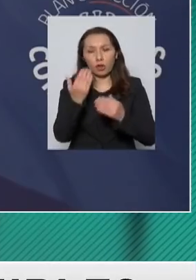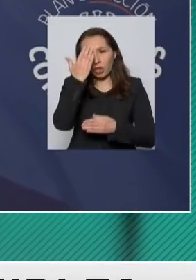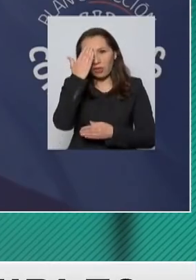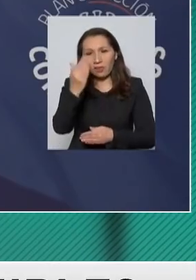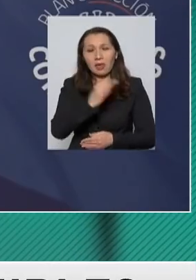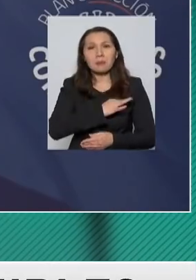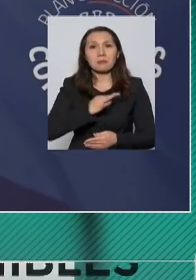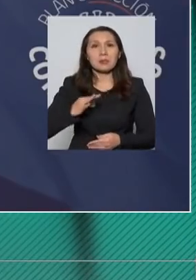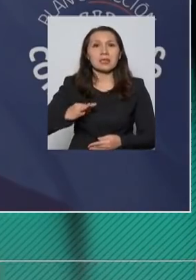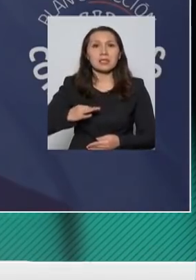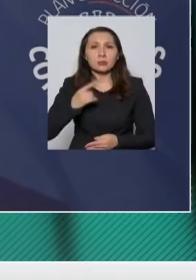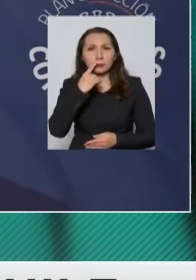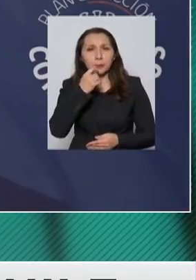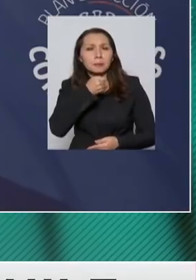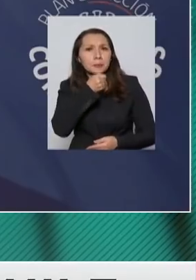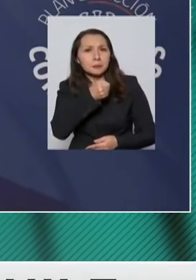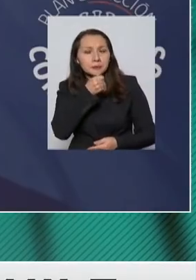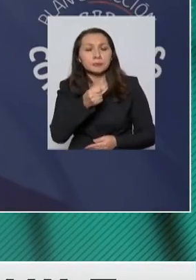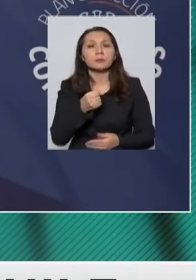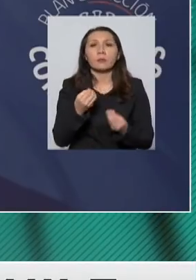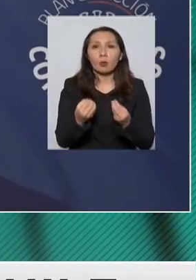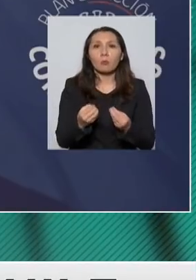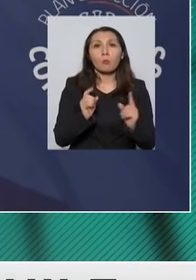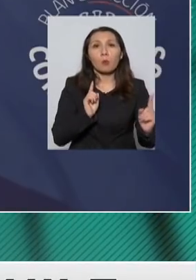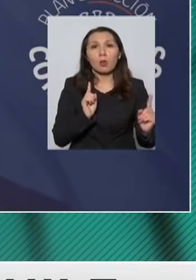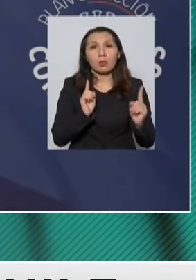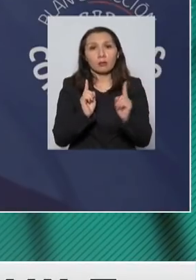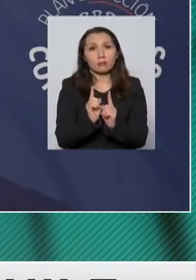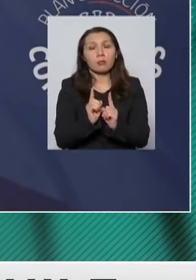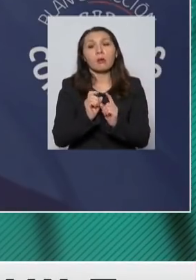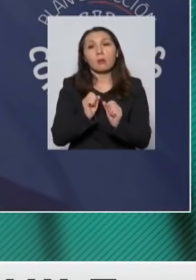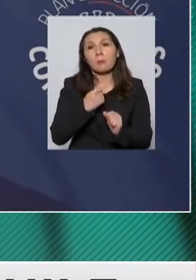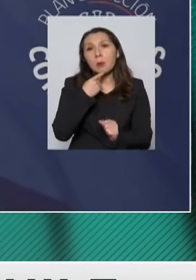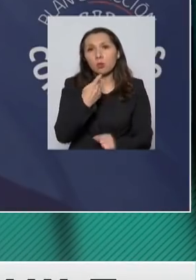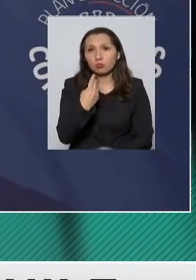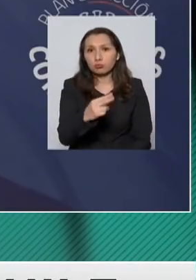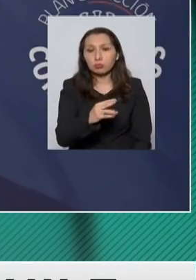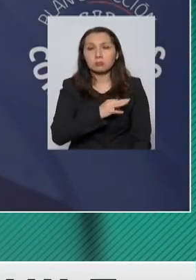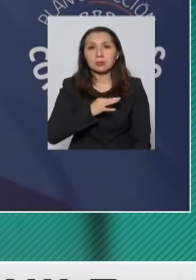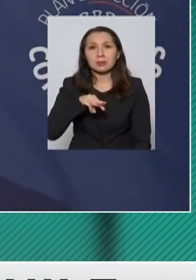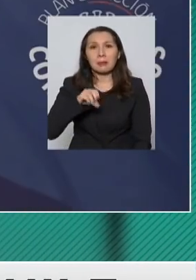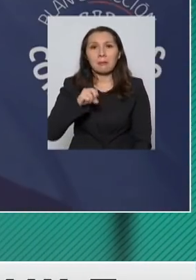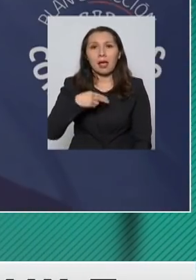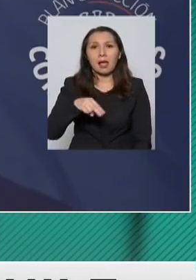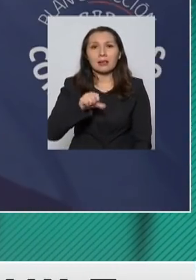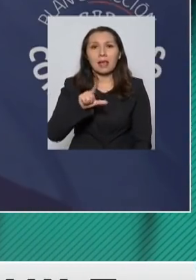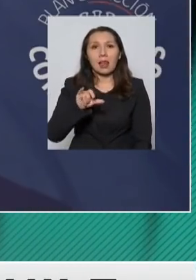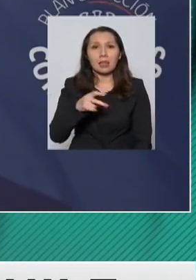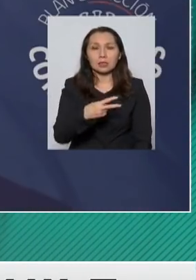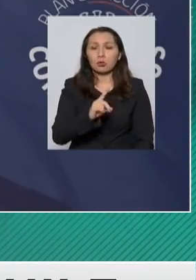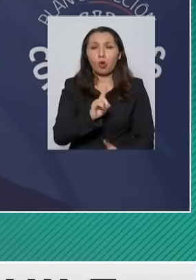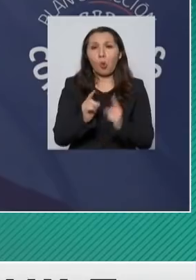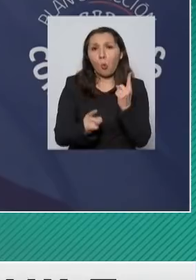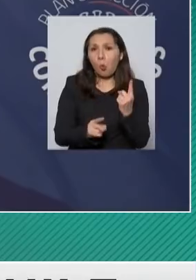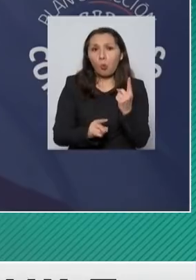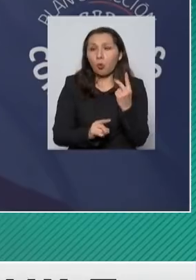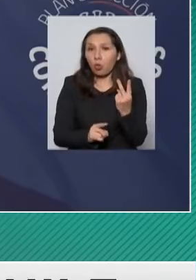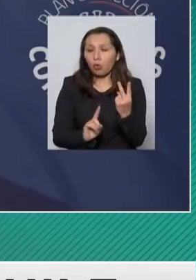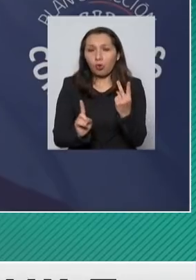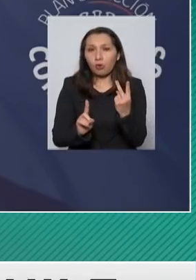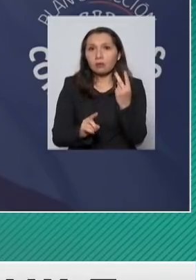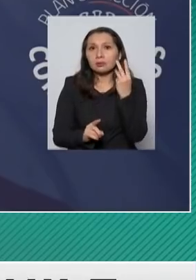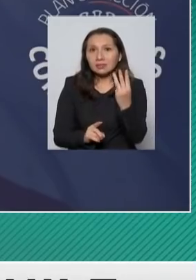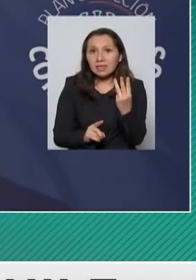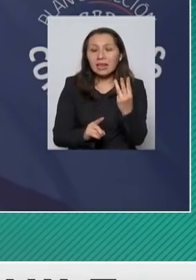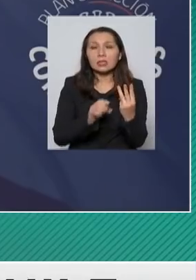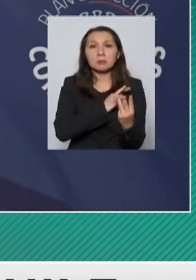ministro Mañalich. La pregunta es para usted, si pudiera acercarse al micrófono. No fue uno, no fue dos, no fueron dos, fueron